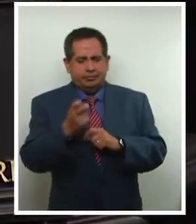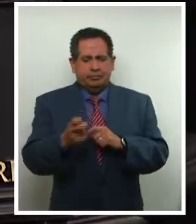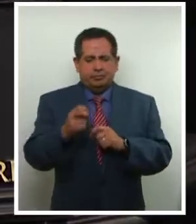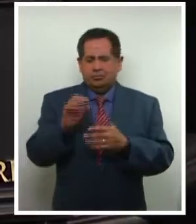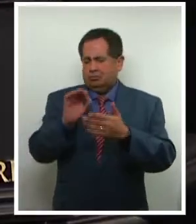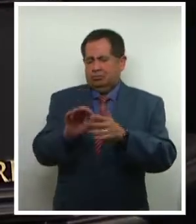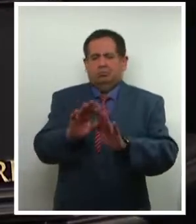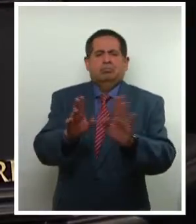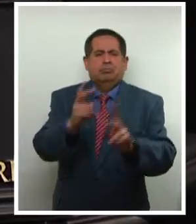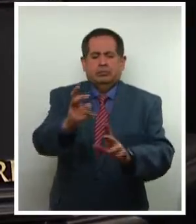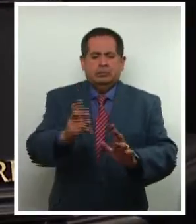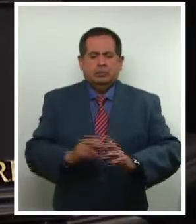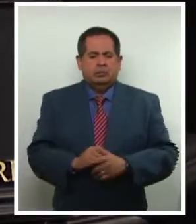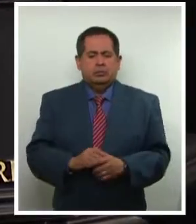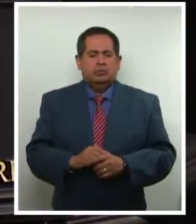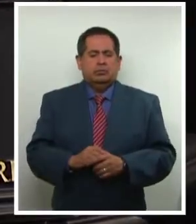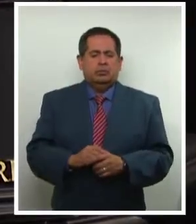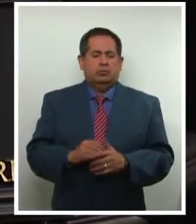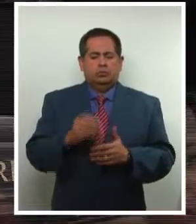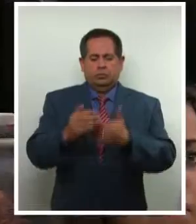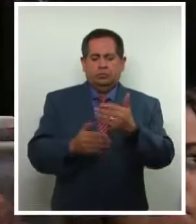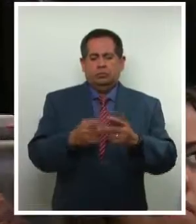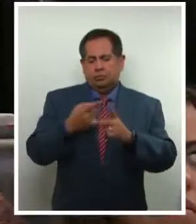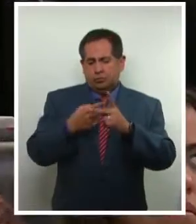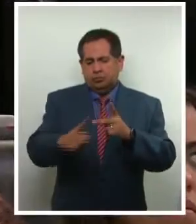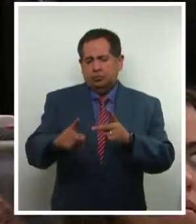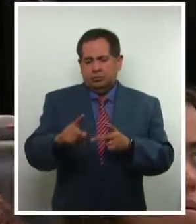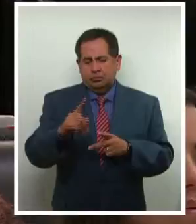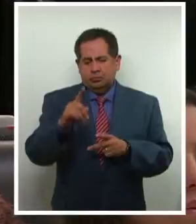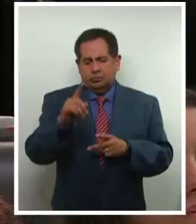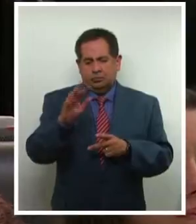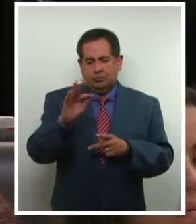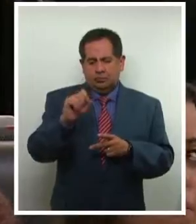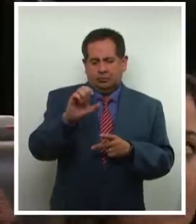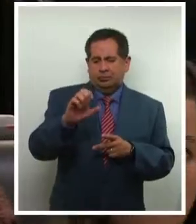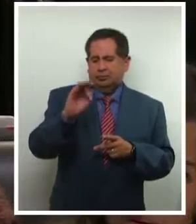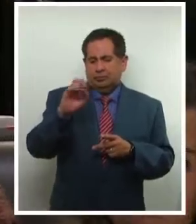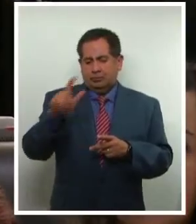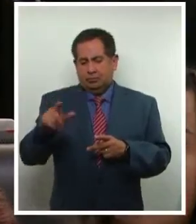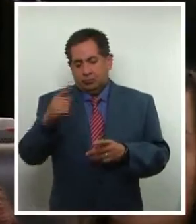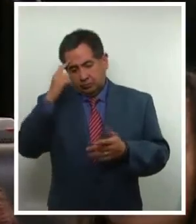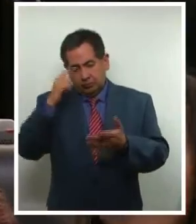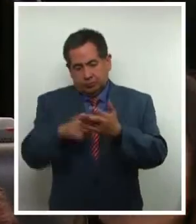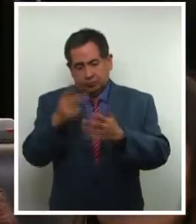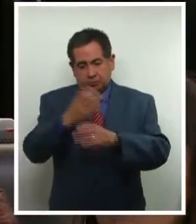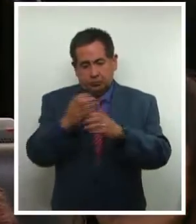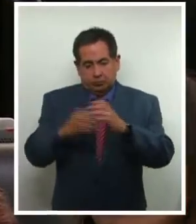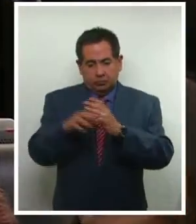punto. Entramos en una fase final. Con esas dos cosas, votémoslo.